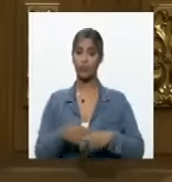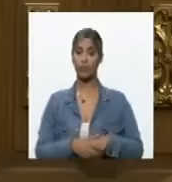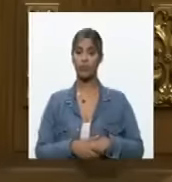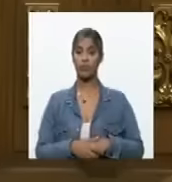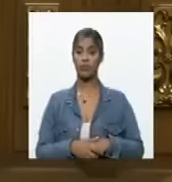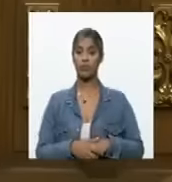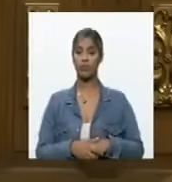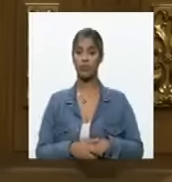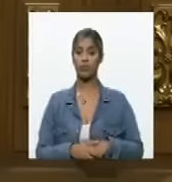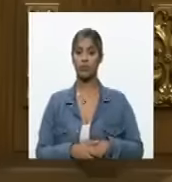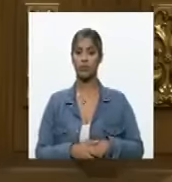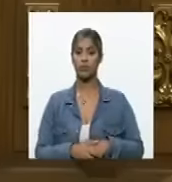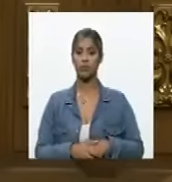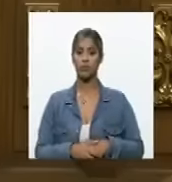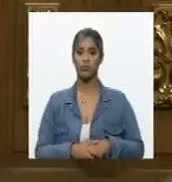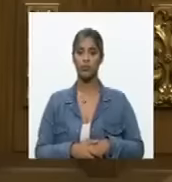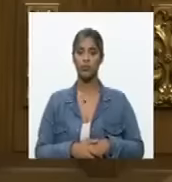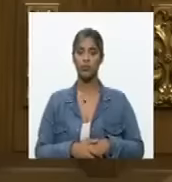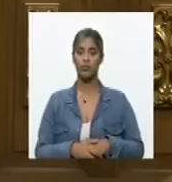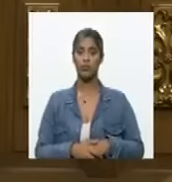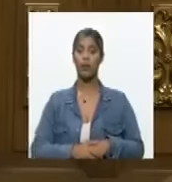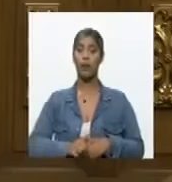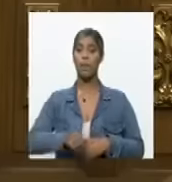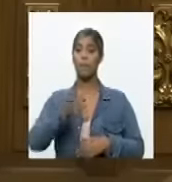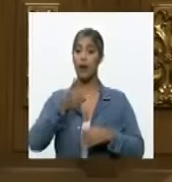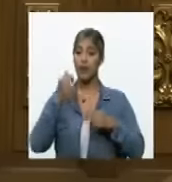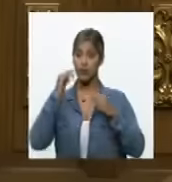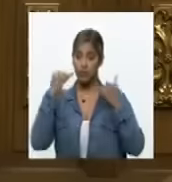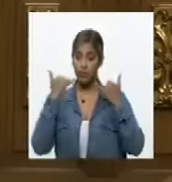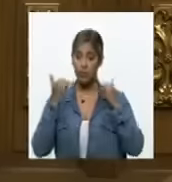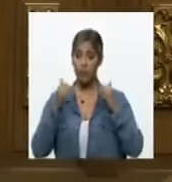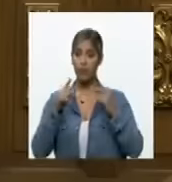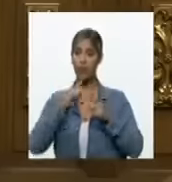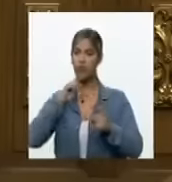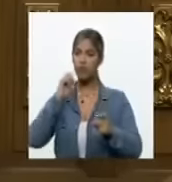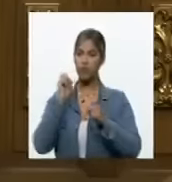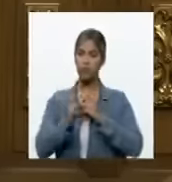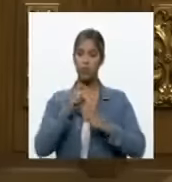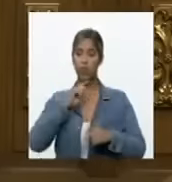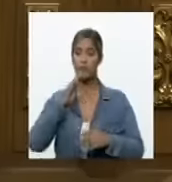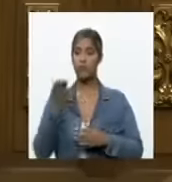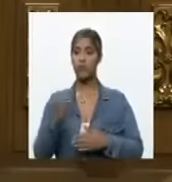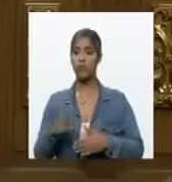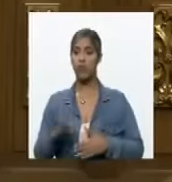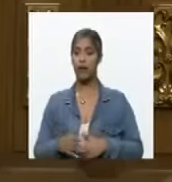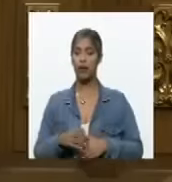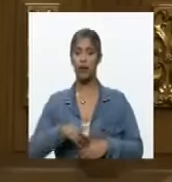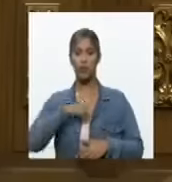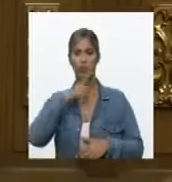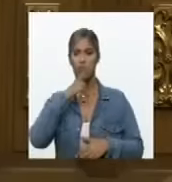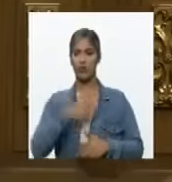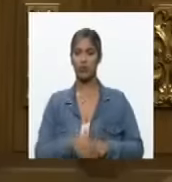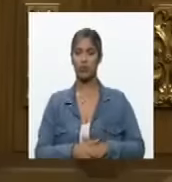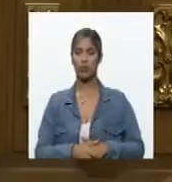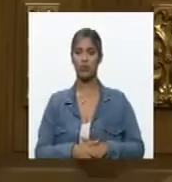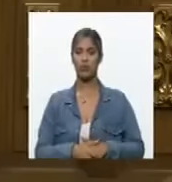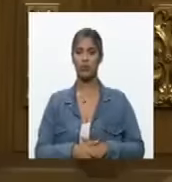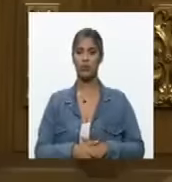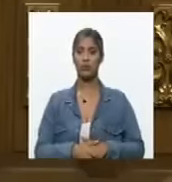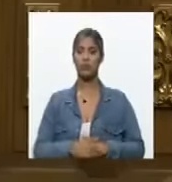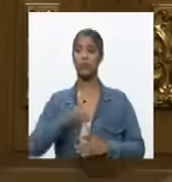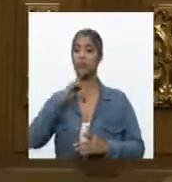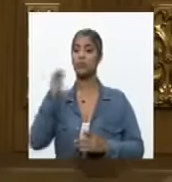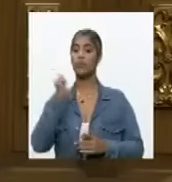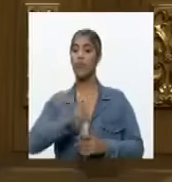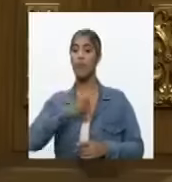para, más que conmemorar, repudiar la muerte horrenda, el crimen